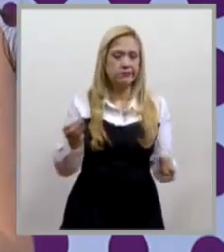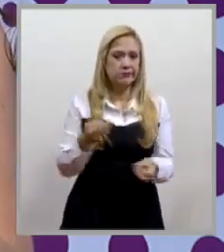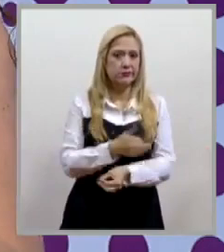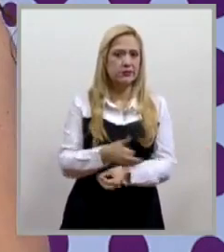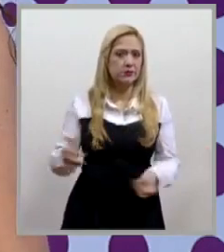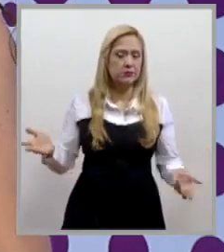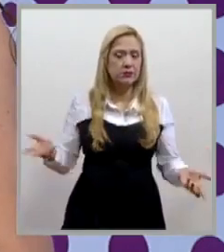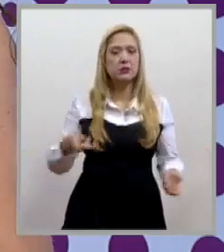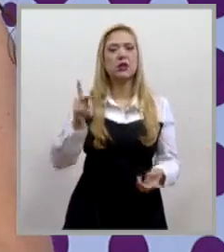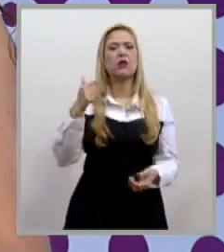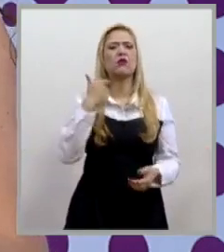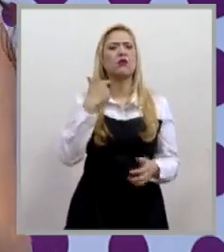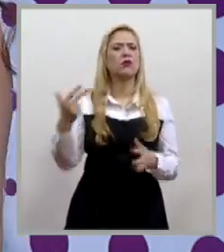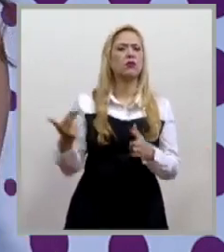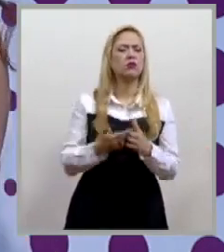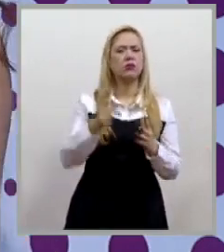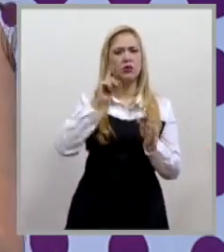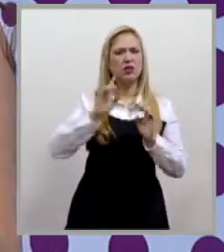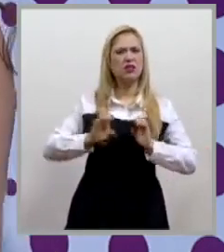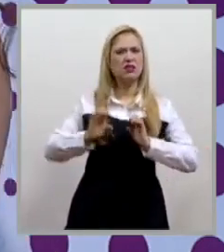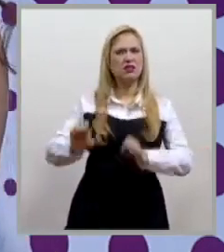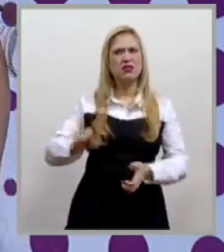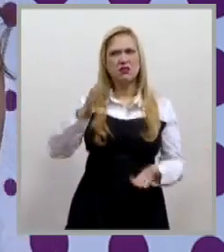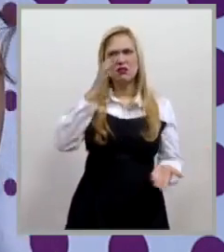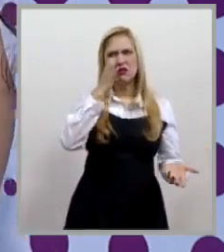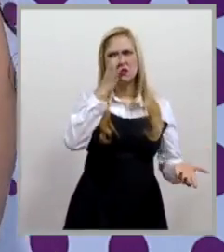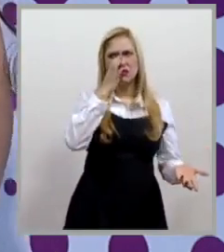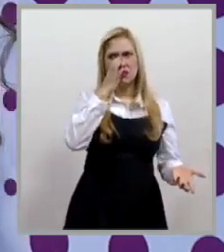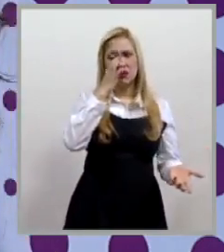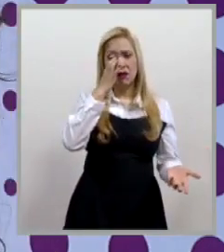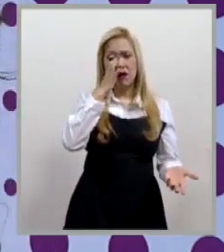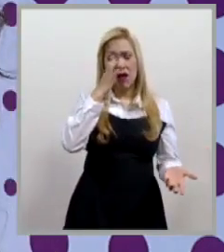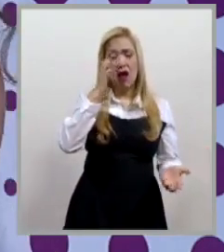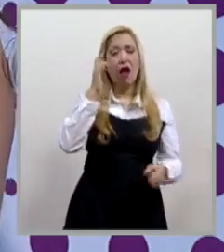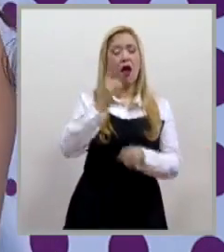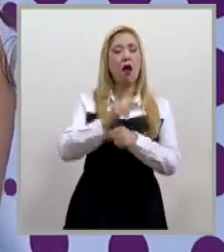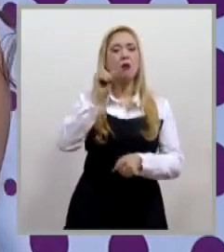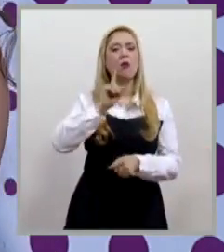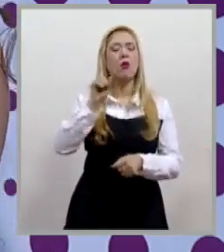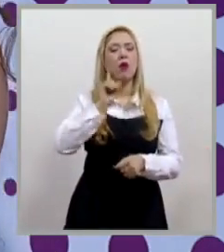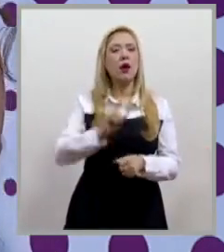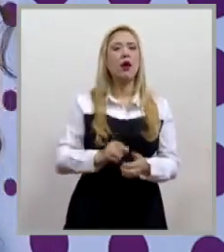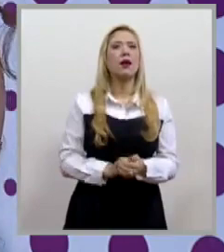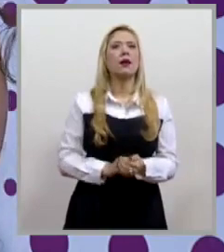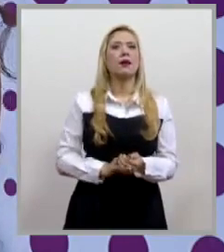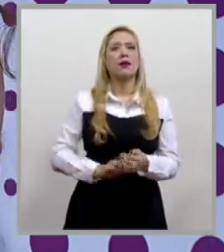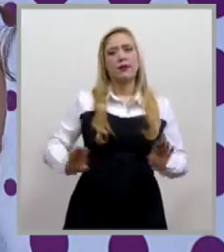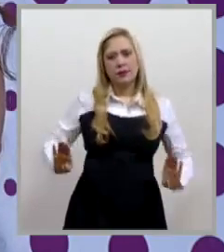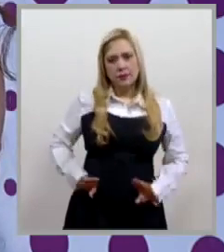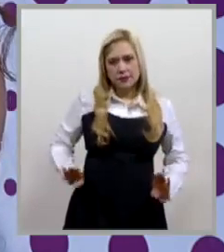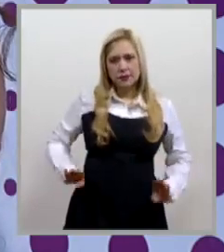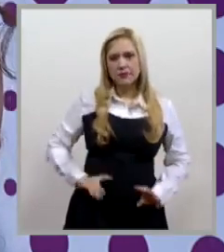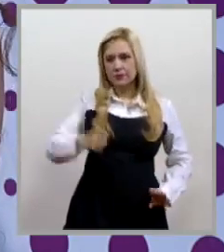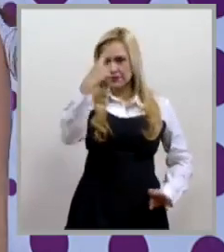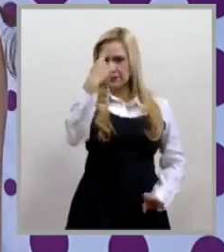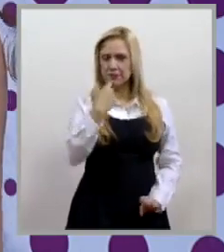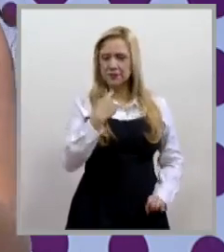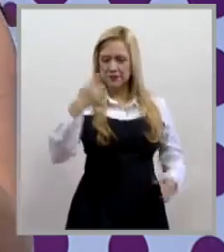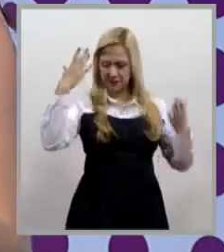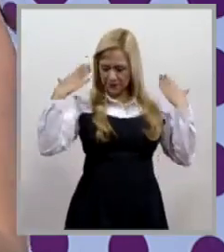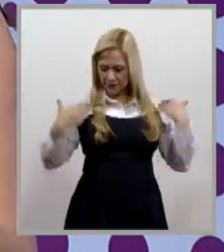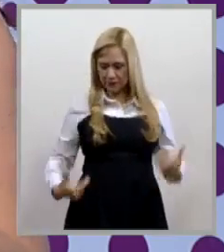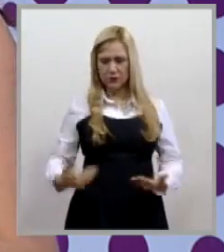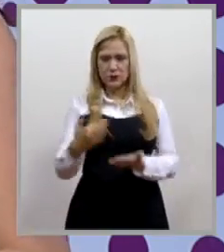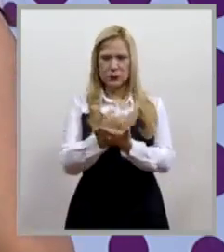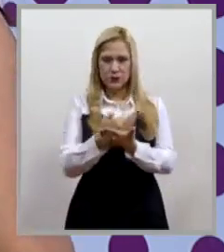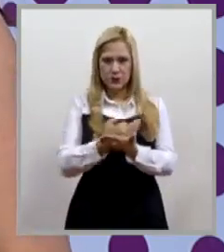el contexto de violencia contra las mujeres, donde mujeres jóvenes o con ciertas características estaban